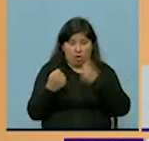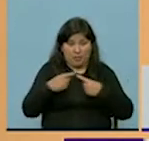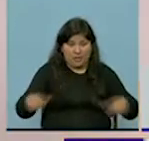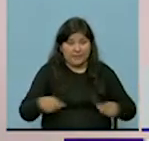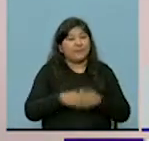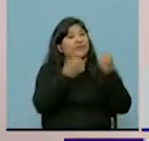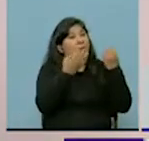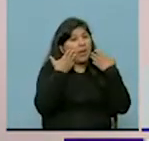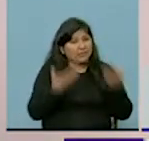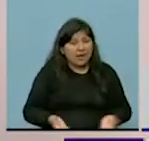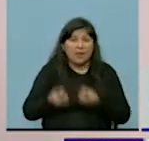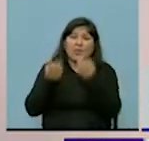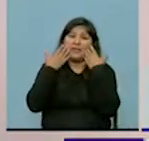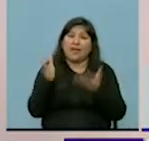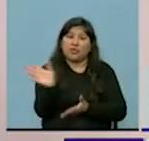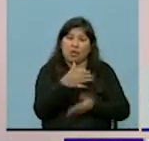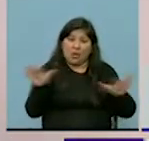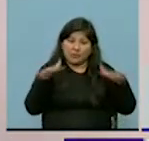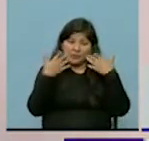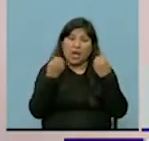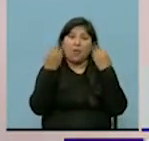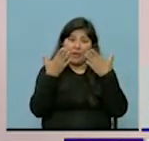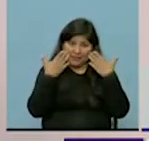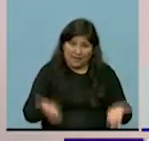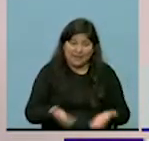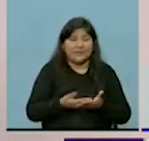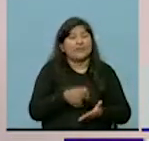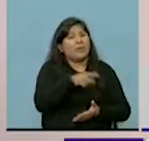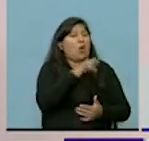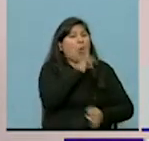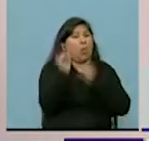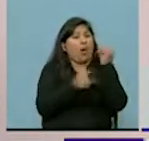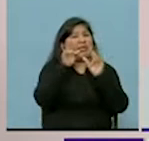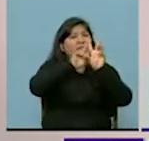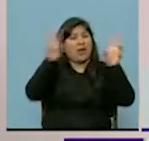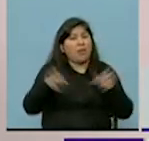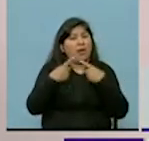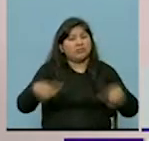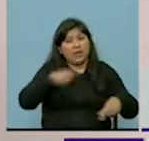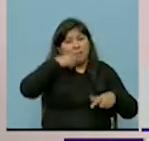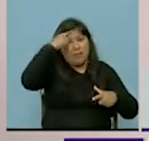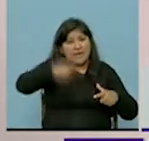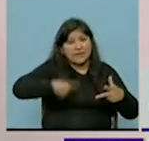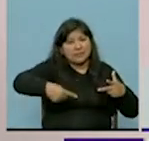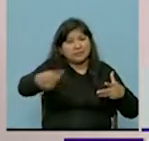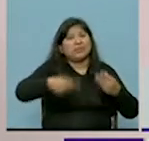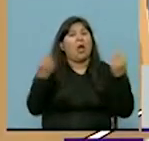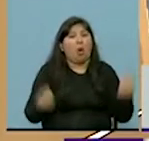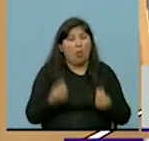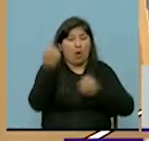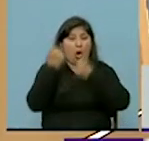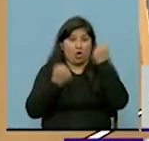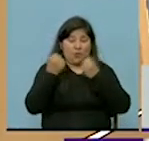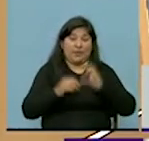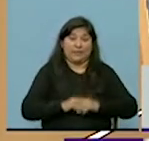bueno cuál es la lectura que hace de esta situación para los próximos días próximos meses bueno depende en qué